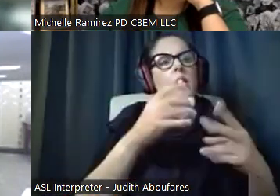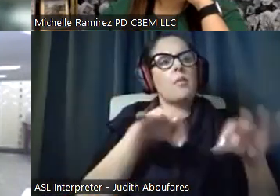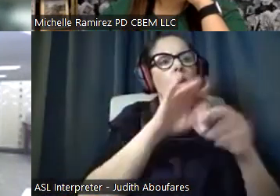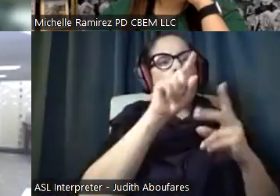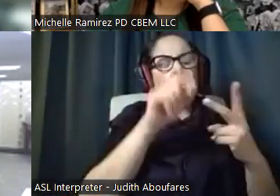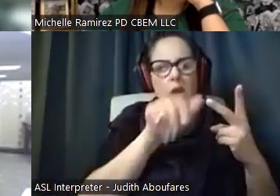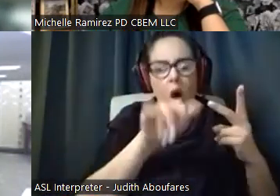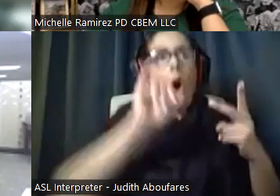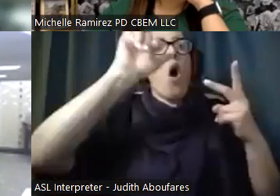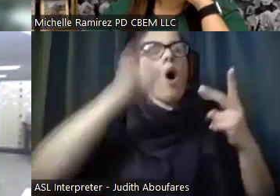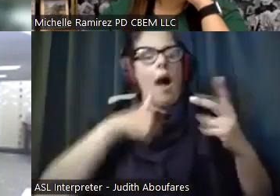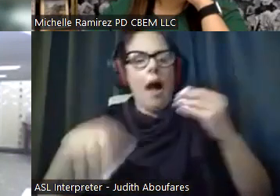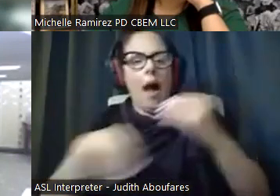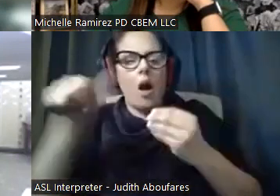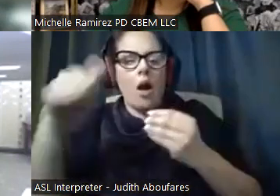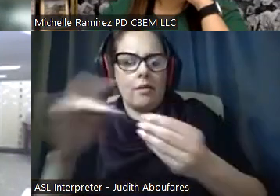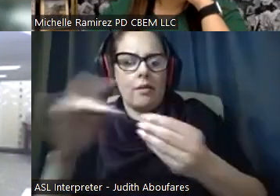acerca de esas dos preguntas tan importantes.